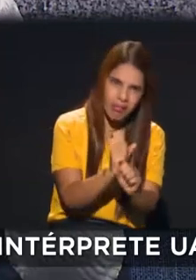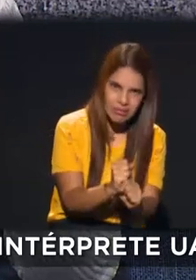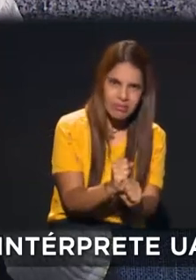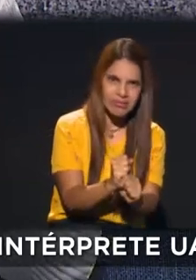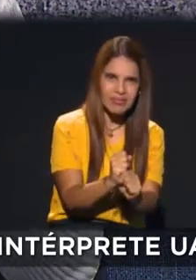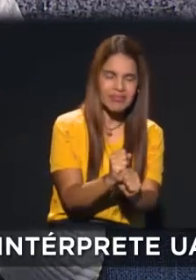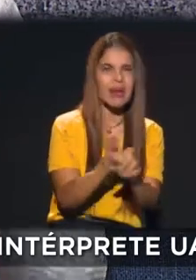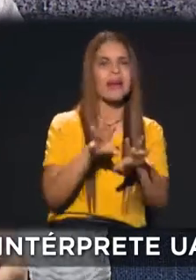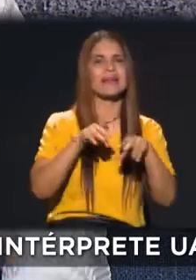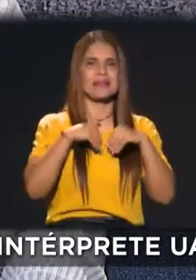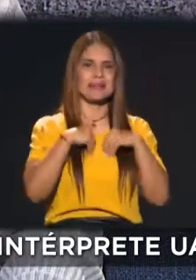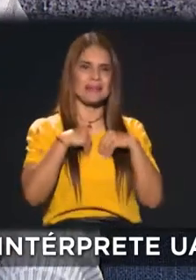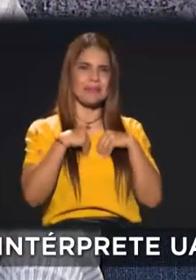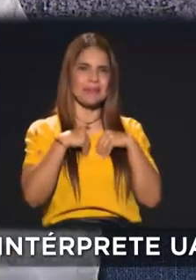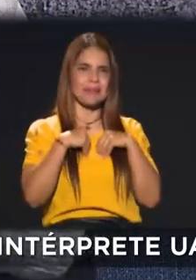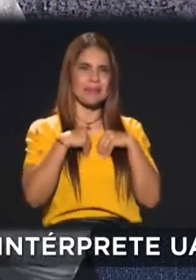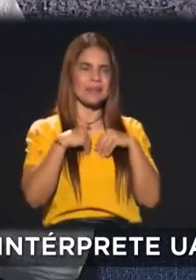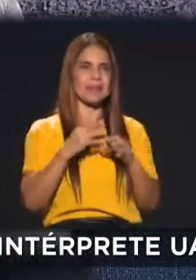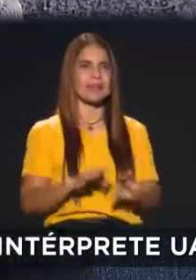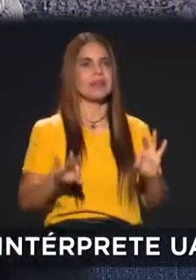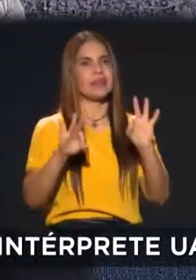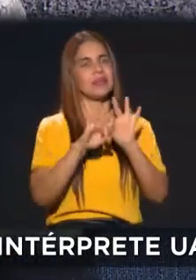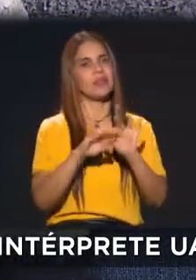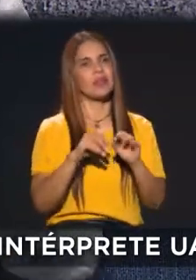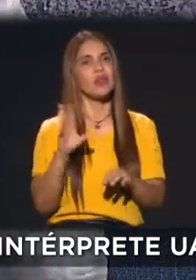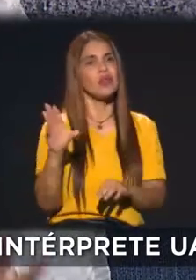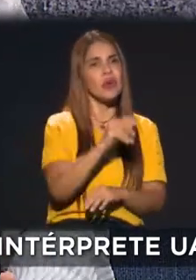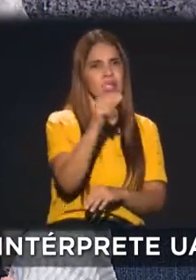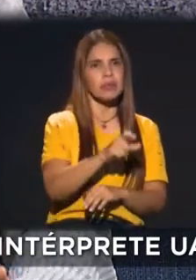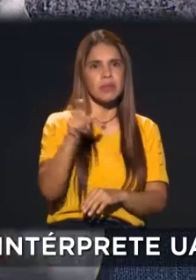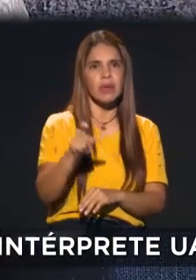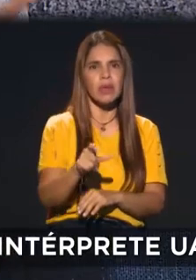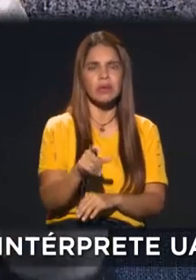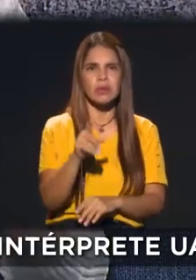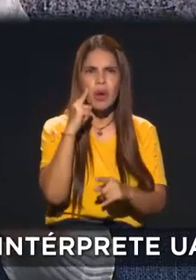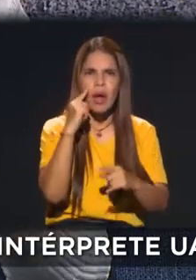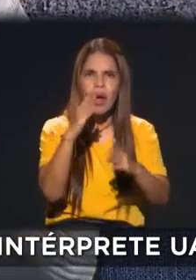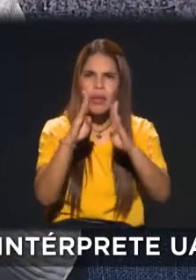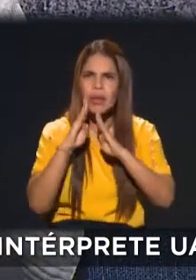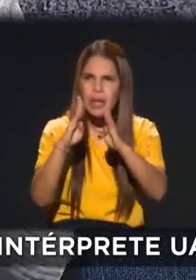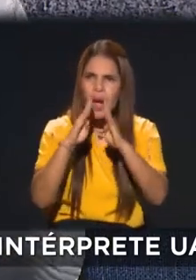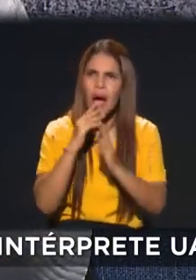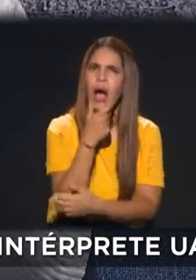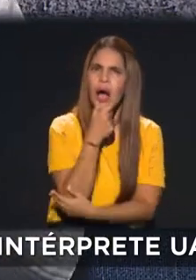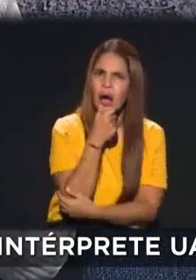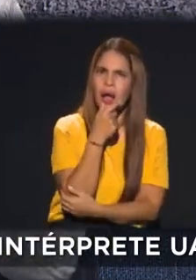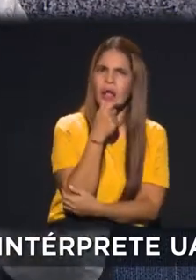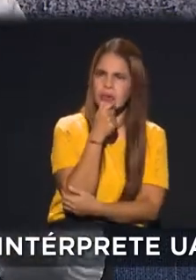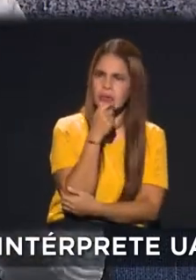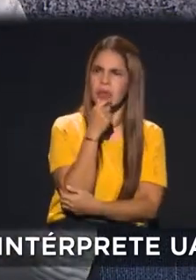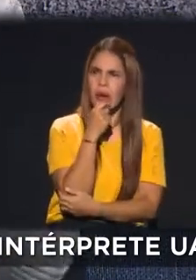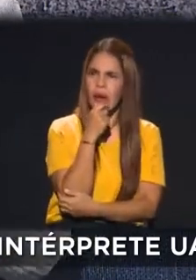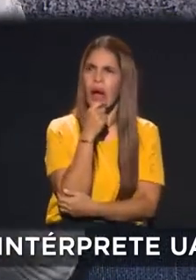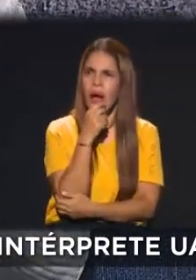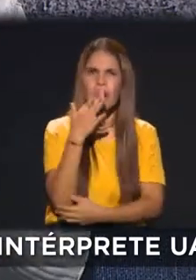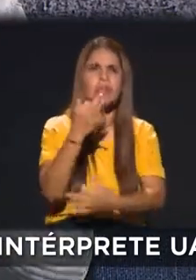come el cuento, traga entero. Y precisamente el hecho de que todo el mundo lo diga no quiere decir que una persona en particular